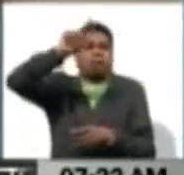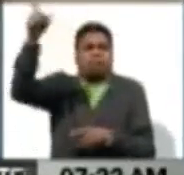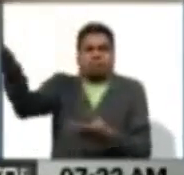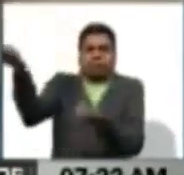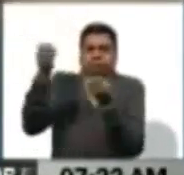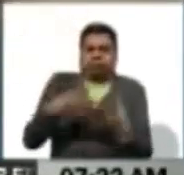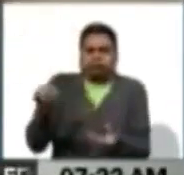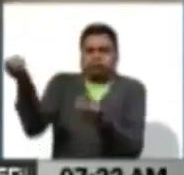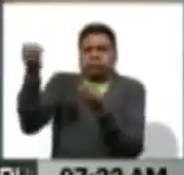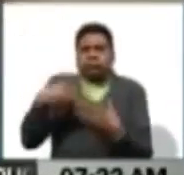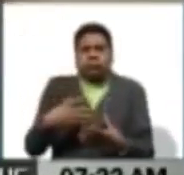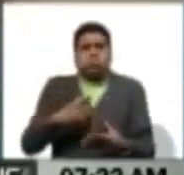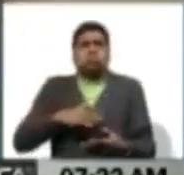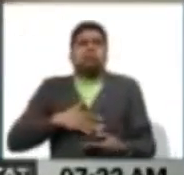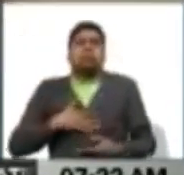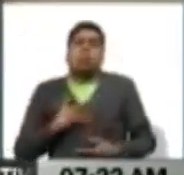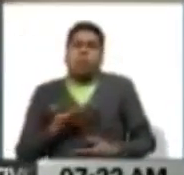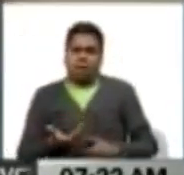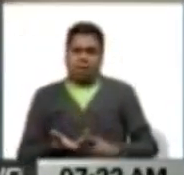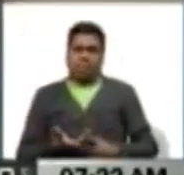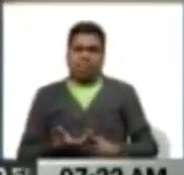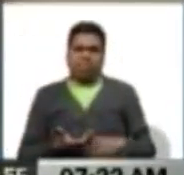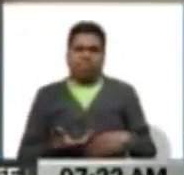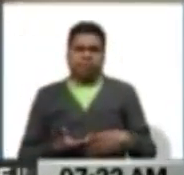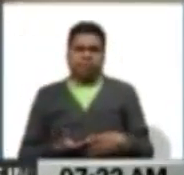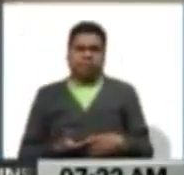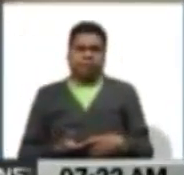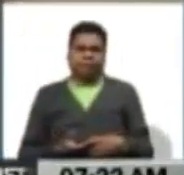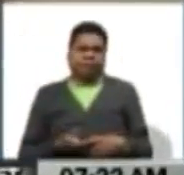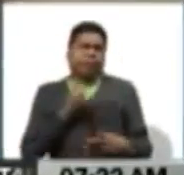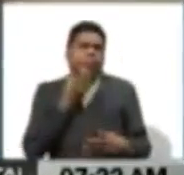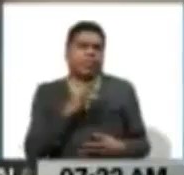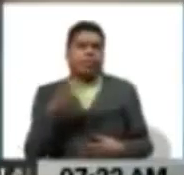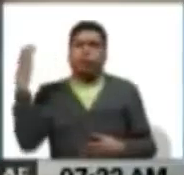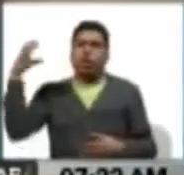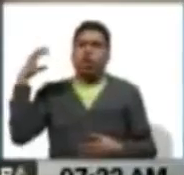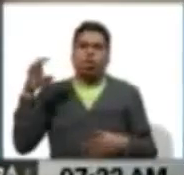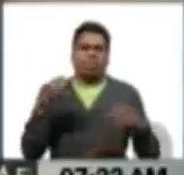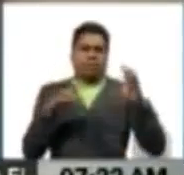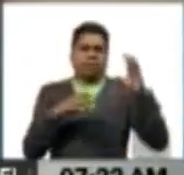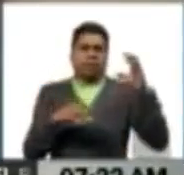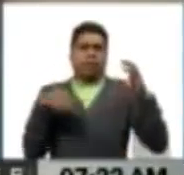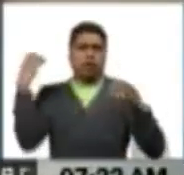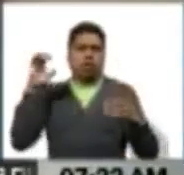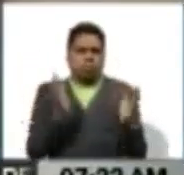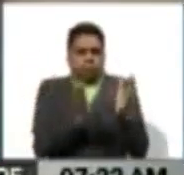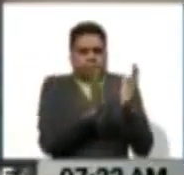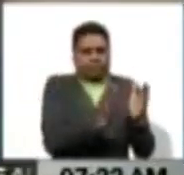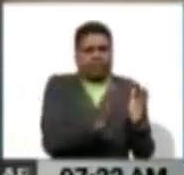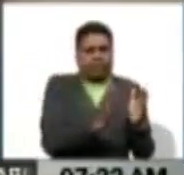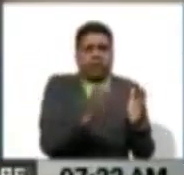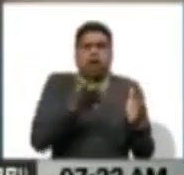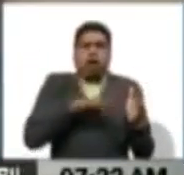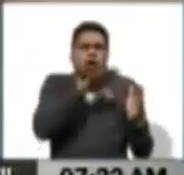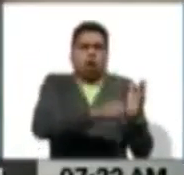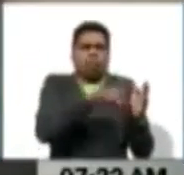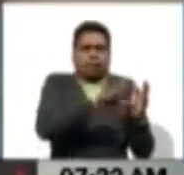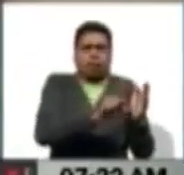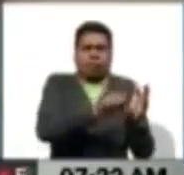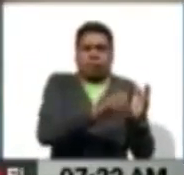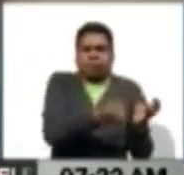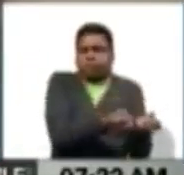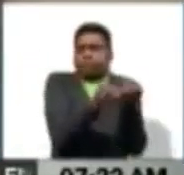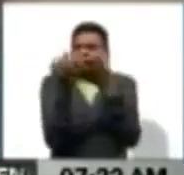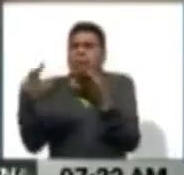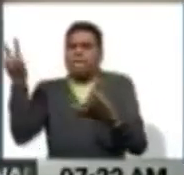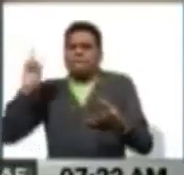solidaridad con Venezuela desde la parte empresarial, y en este caso, Empresas Polar, para invertir ese dinero, o parte de ese dinero. No estamos pidiendo